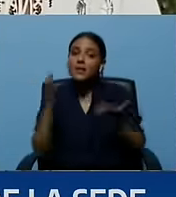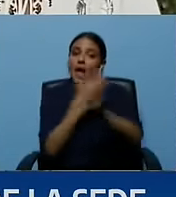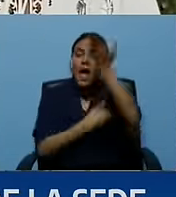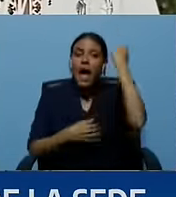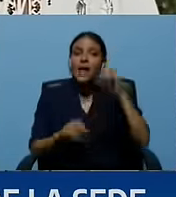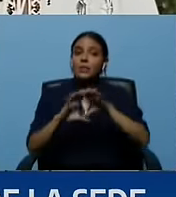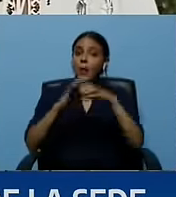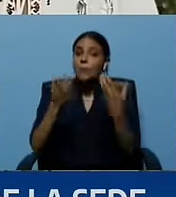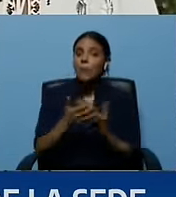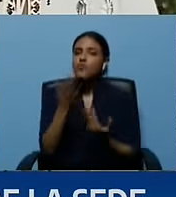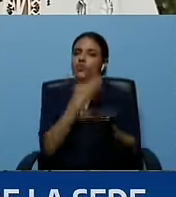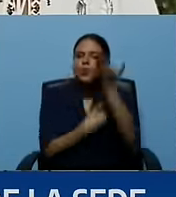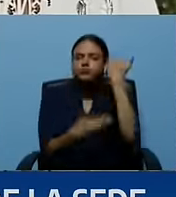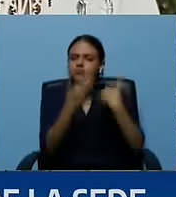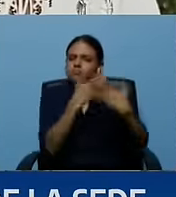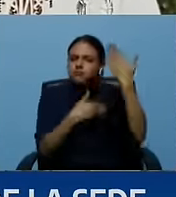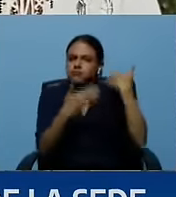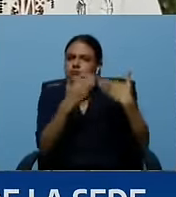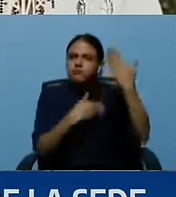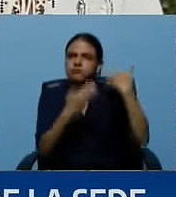hace